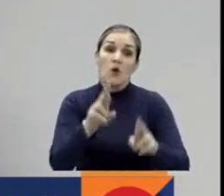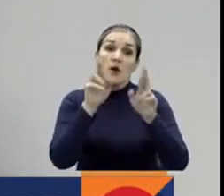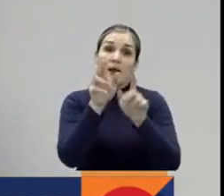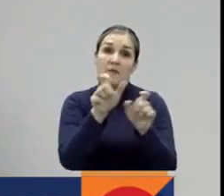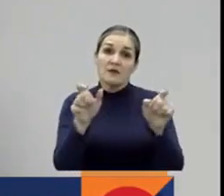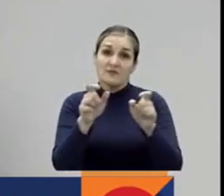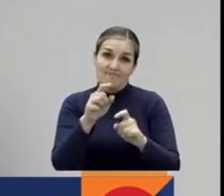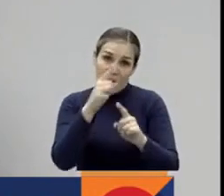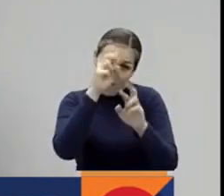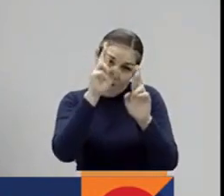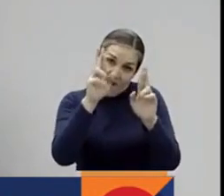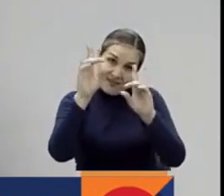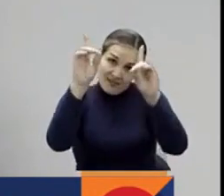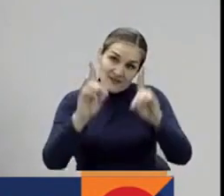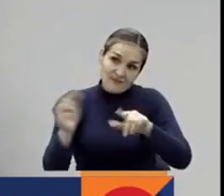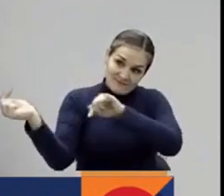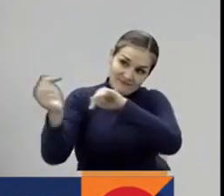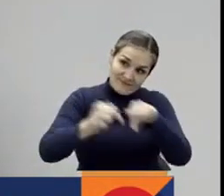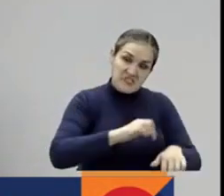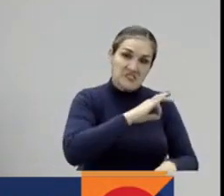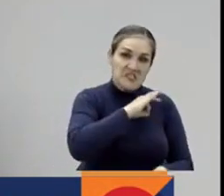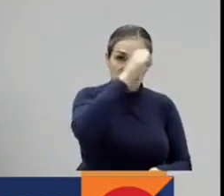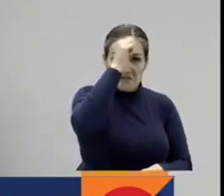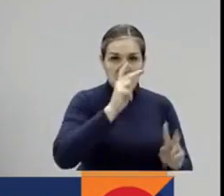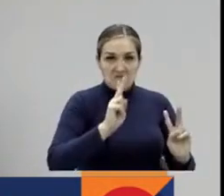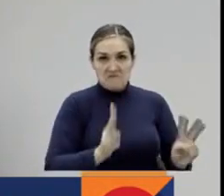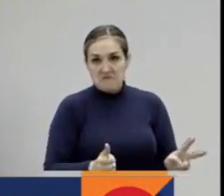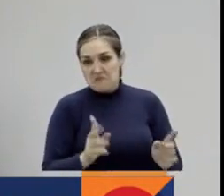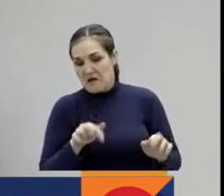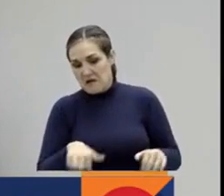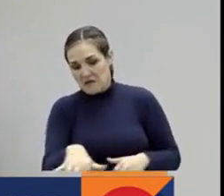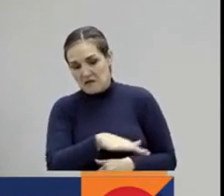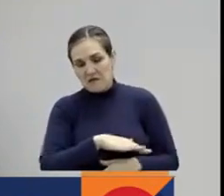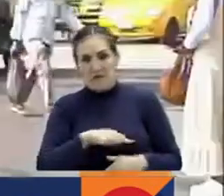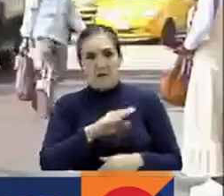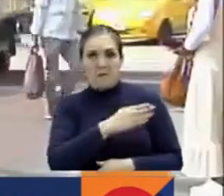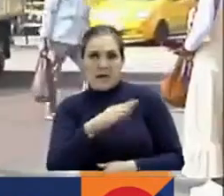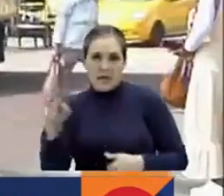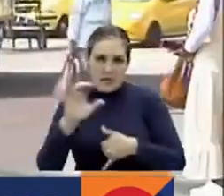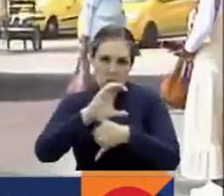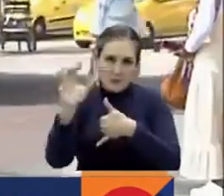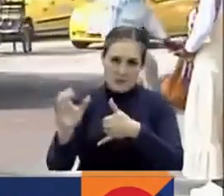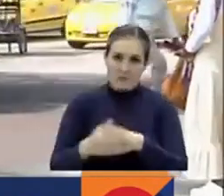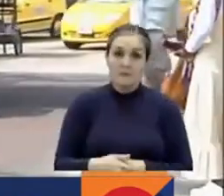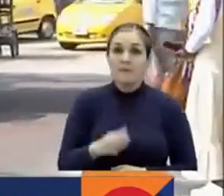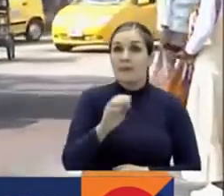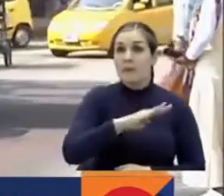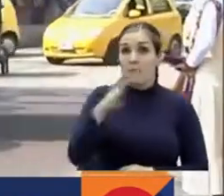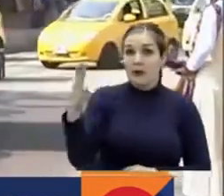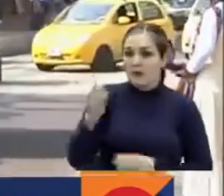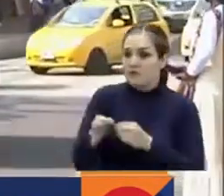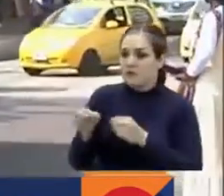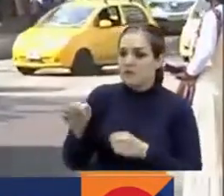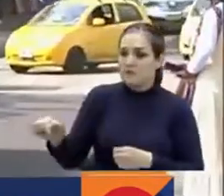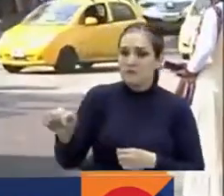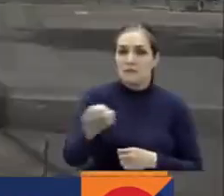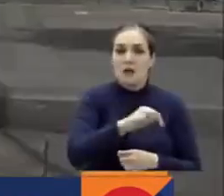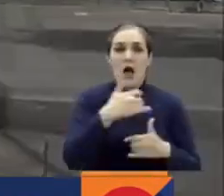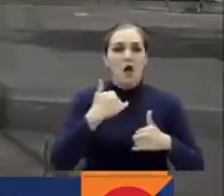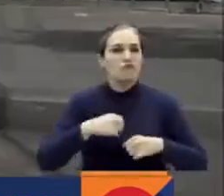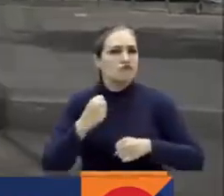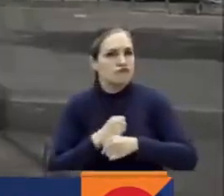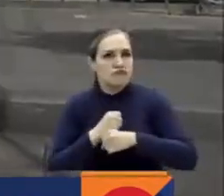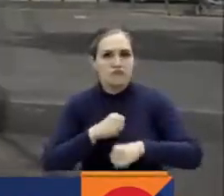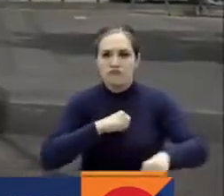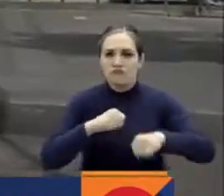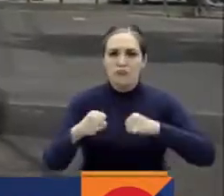decidan venir este fin de semana por carretera a las ciudades vecinas a Barranquilla. En Barranquilla y su área metropolitana siguen los operativos